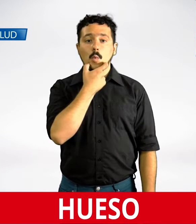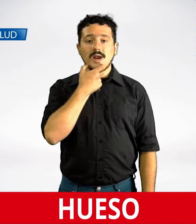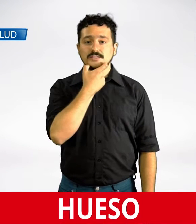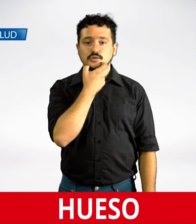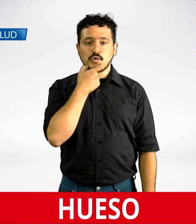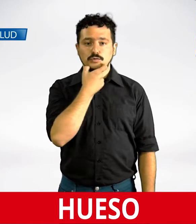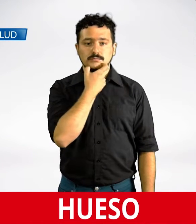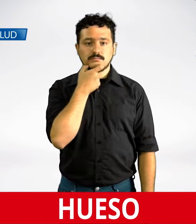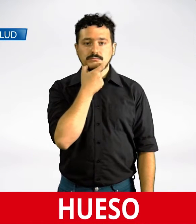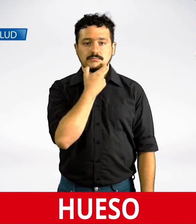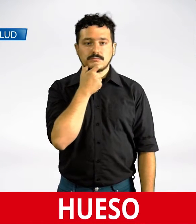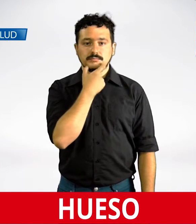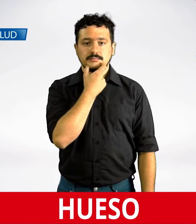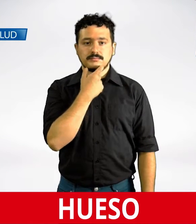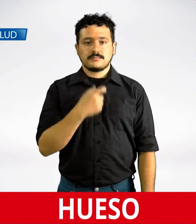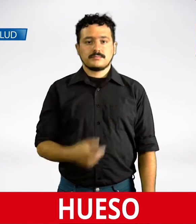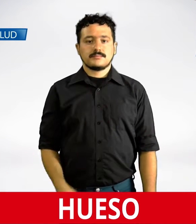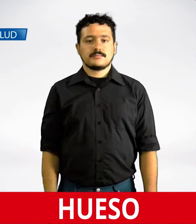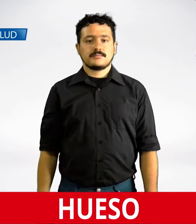Hueso